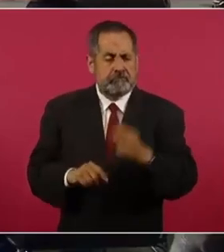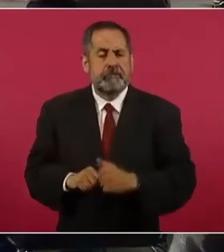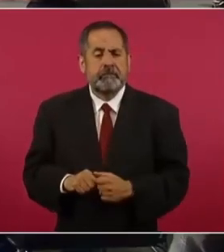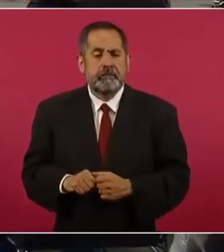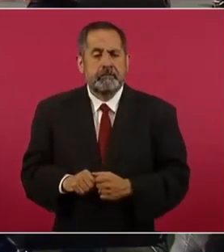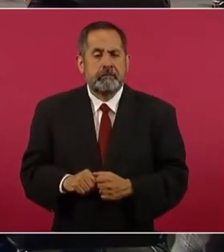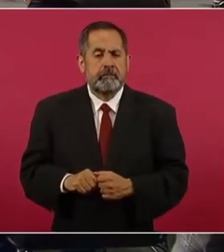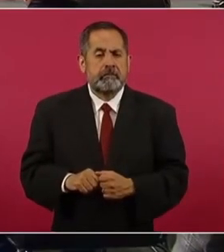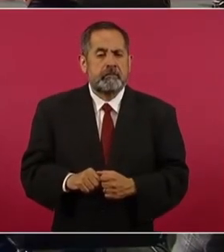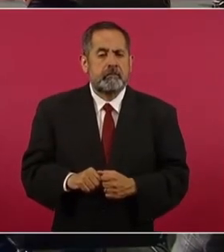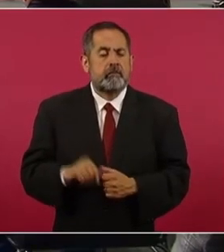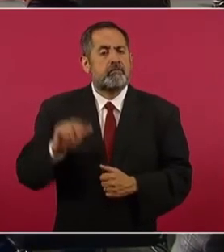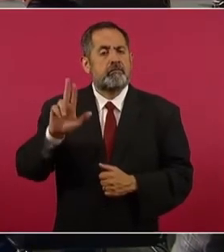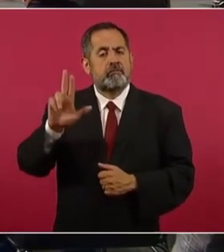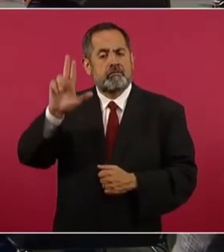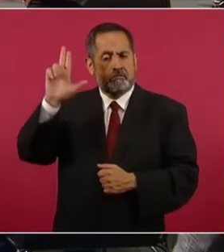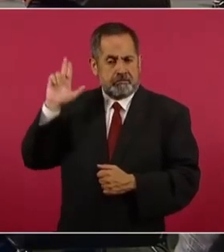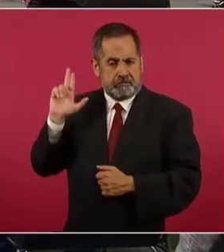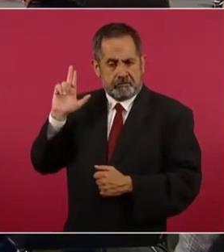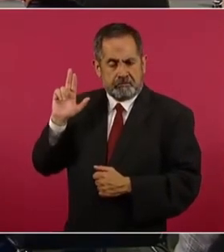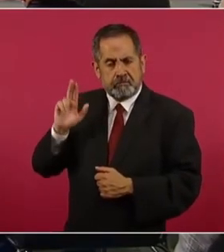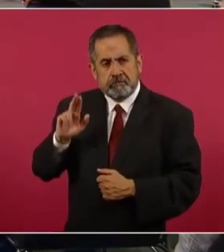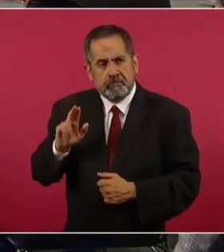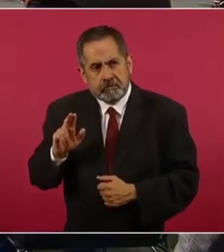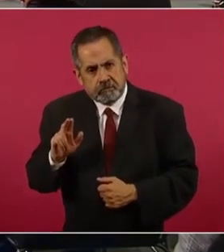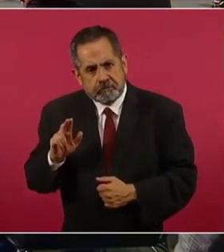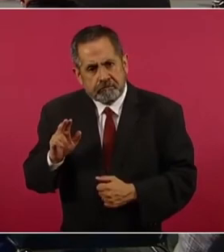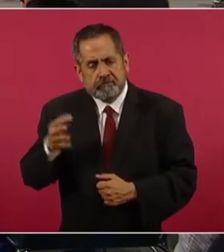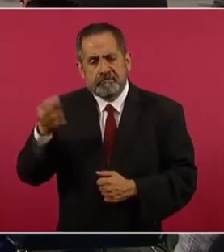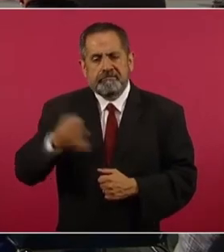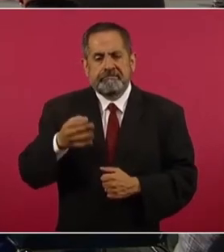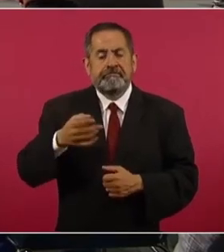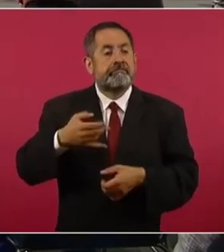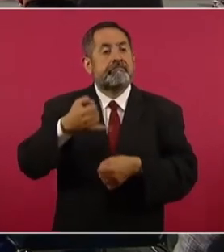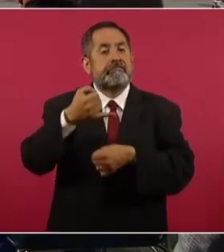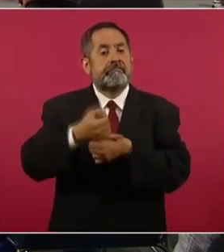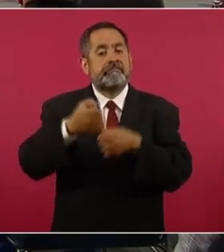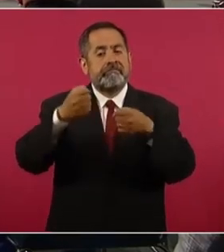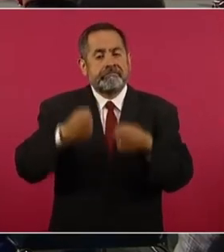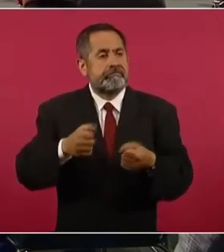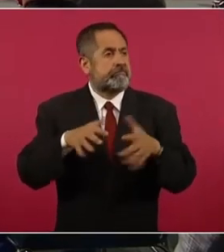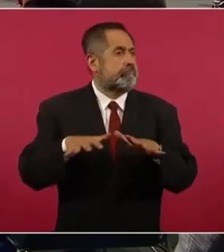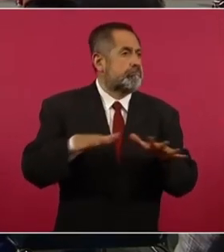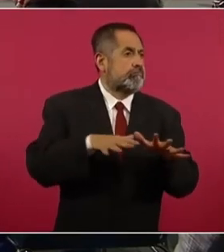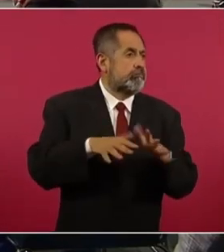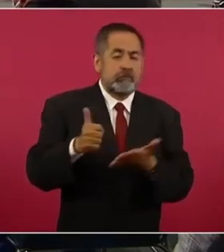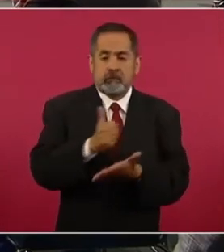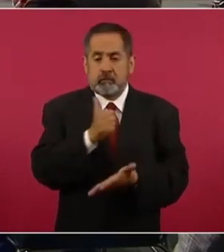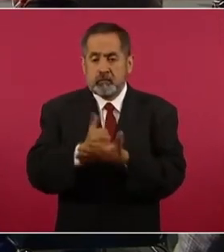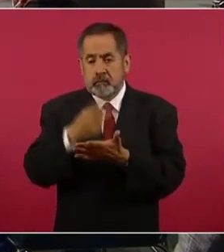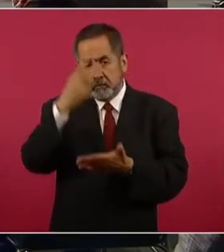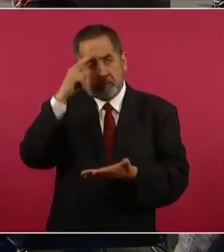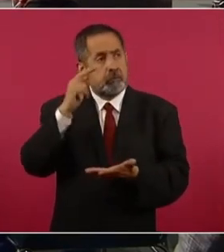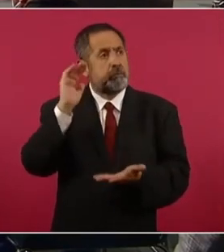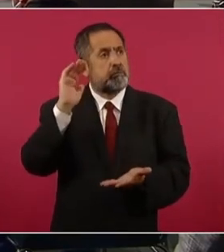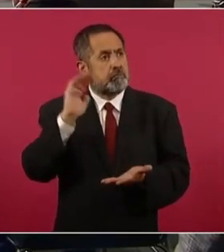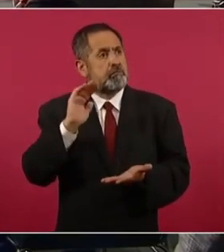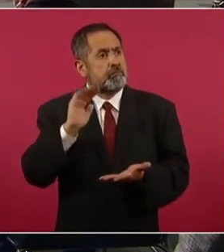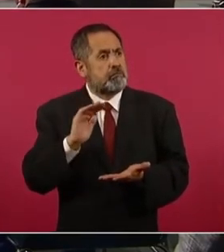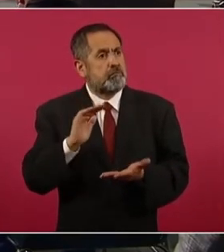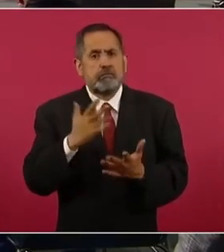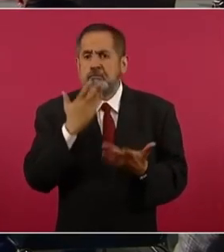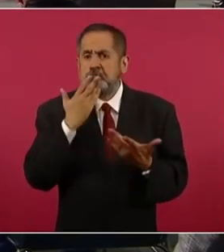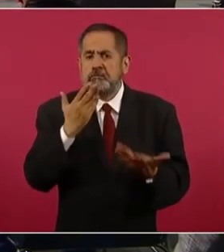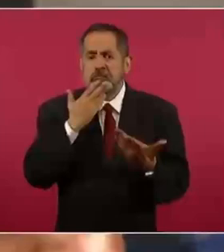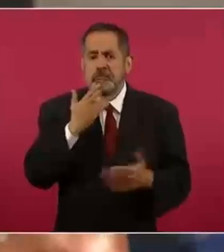El martes pudimos confirmar que la inseguridad ha bajado en la Ciudad de México y con mucho gusto. Esto es gracias